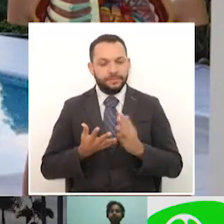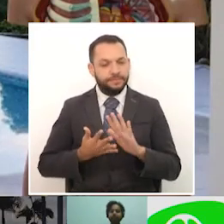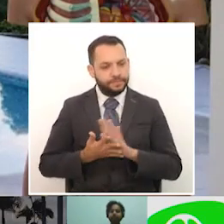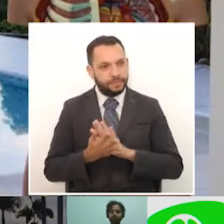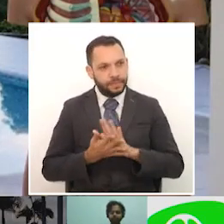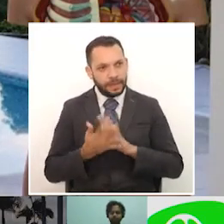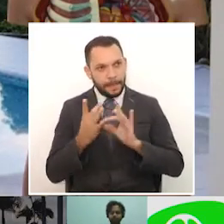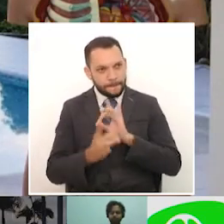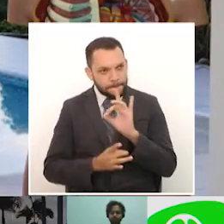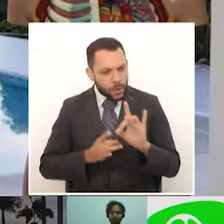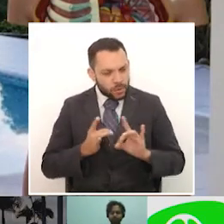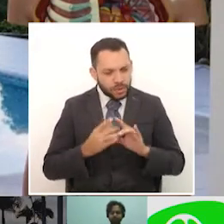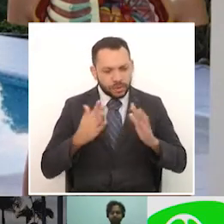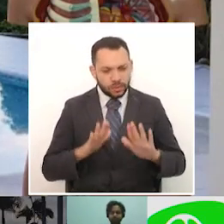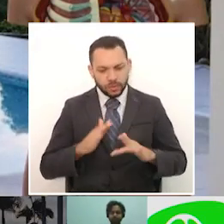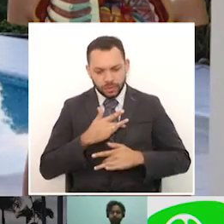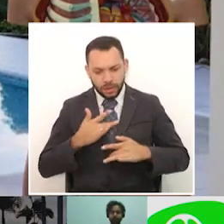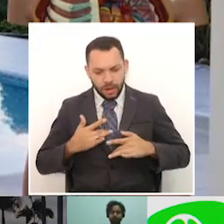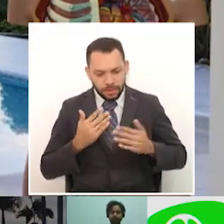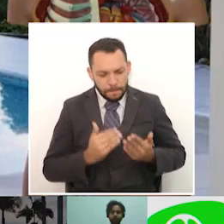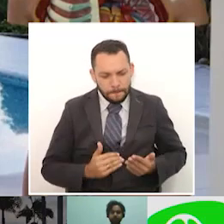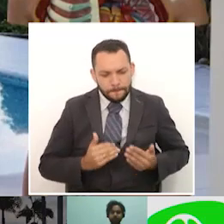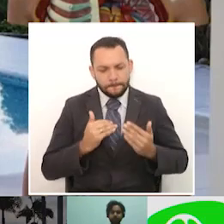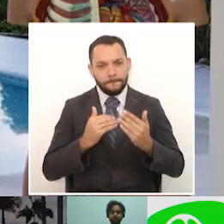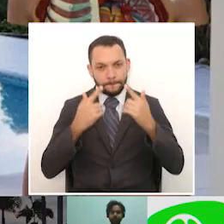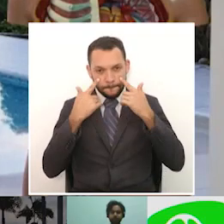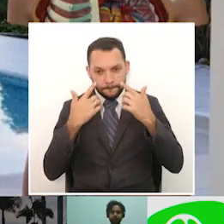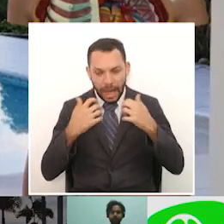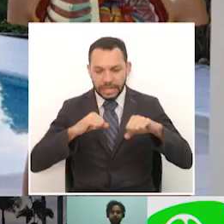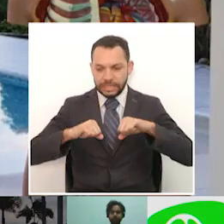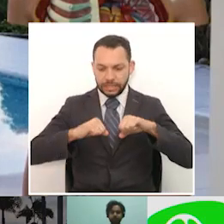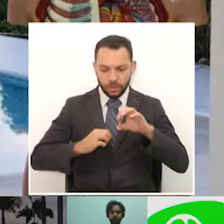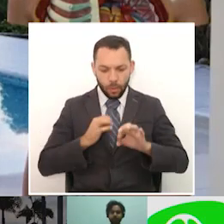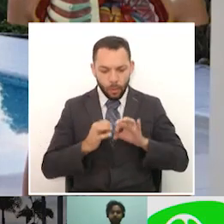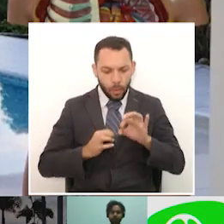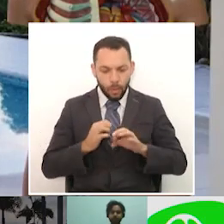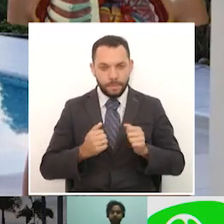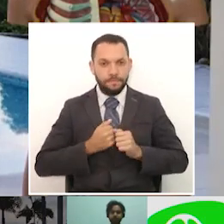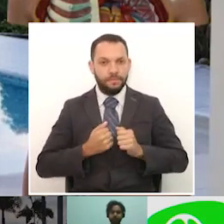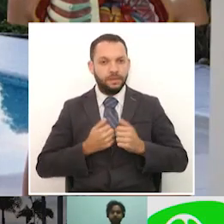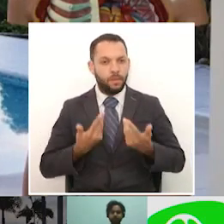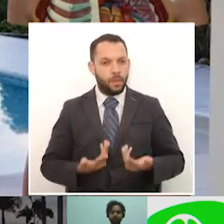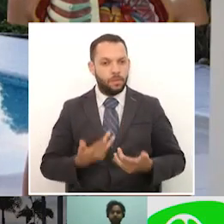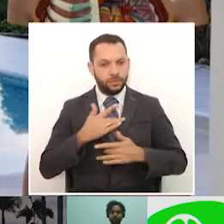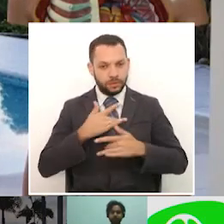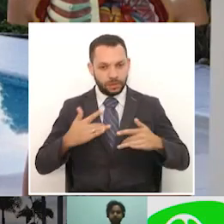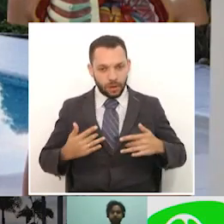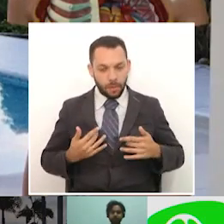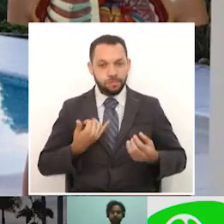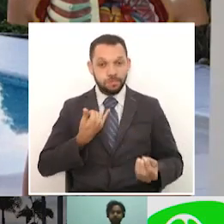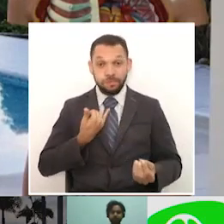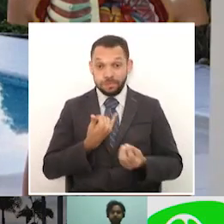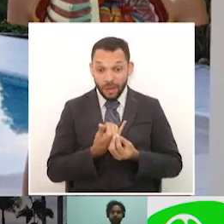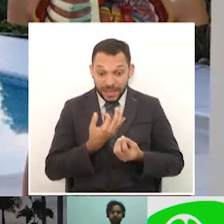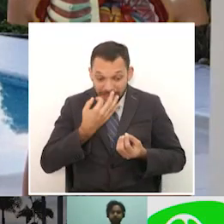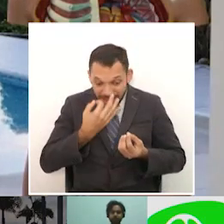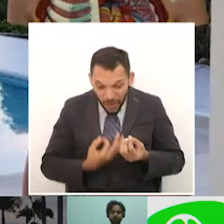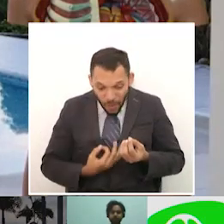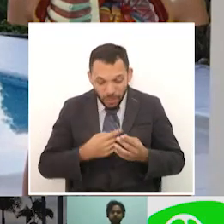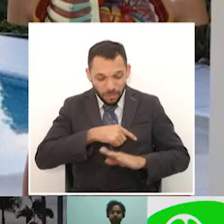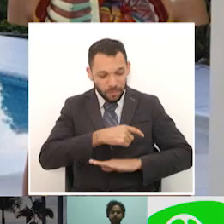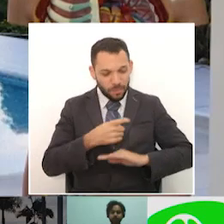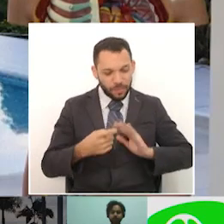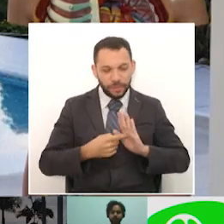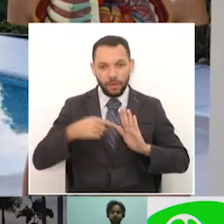que recordemos, es lo más importante que tenemos. Y dentro de esta salud, dentro de este concepto integral, está